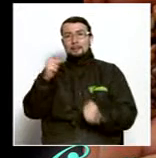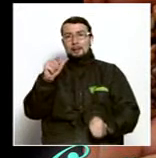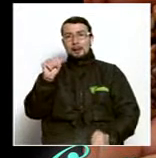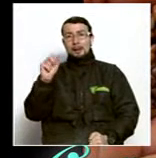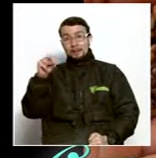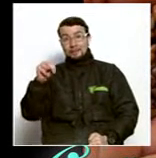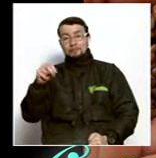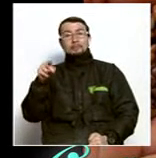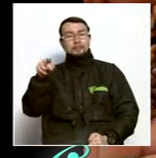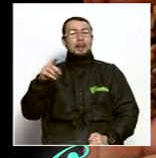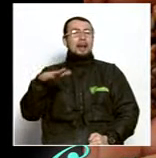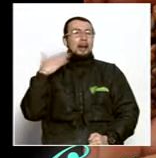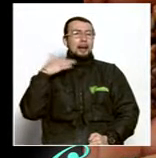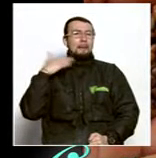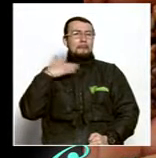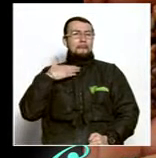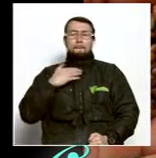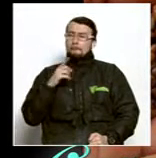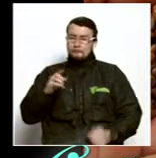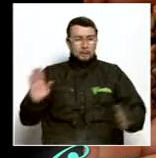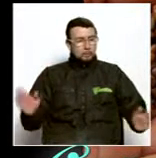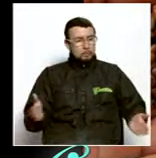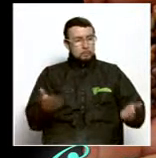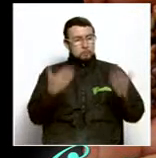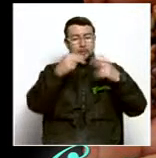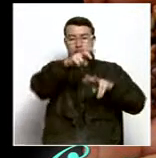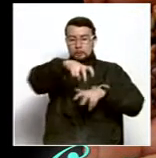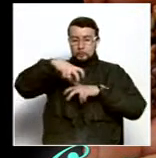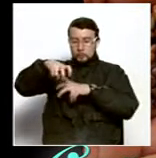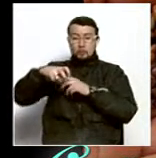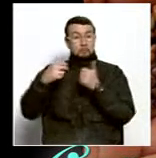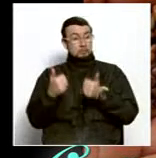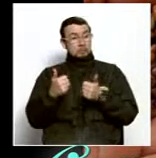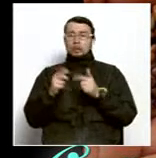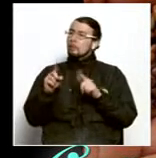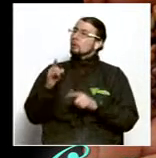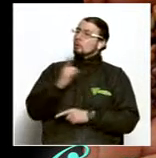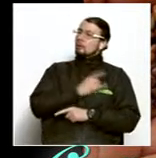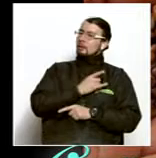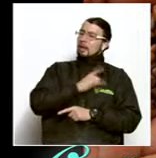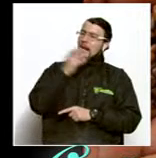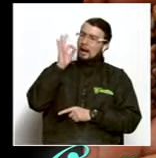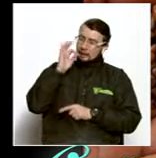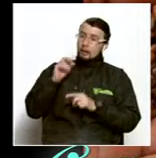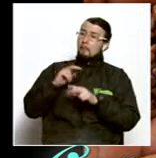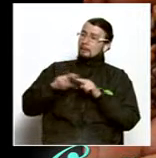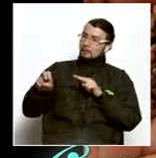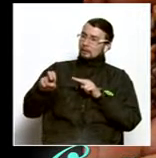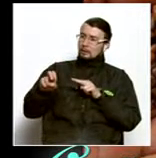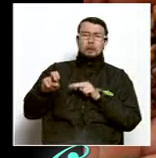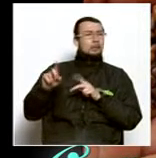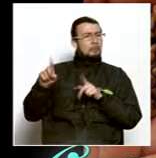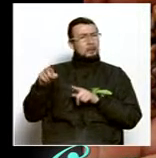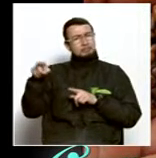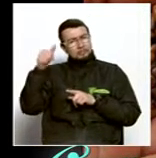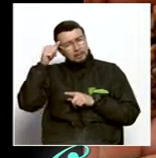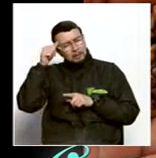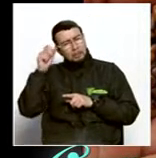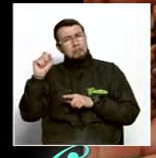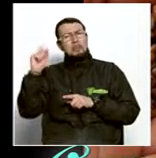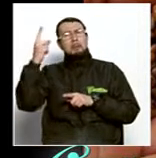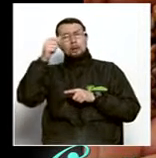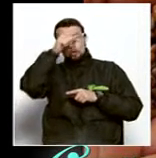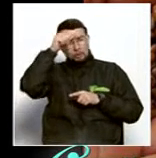inspirado también como todo este movimiento de mercados agroecológicos. Y en la Universidad de Caldas, en Manizales. Ese creo que es el primer domingo de mes también, sí, también, que se está haciendo